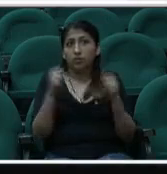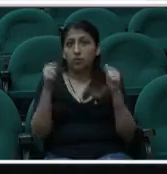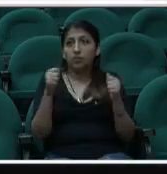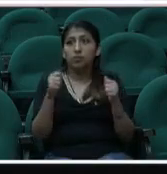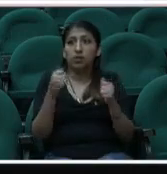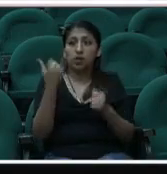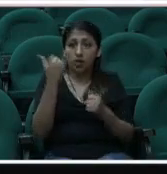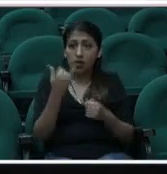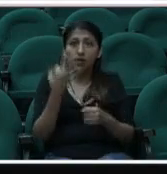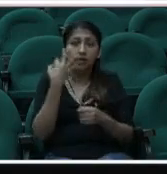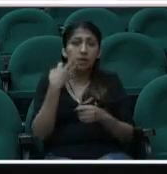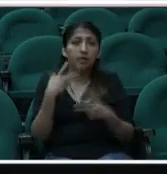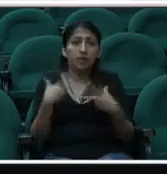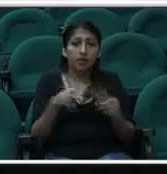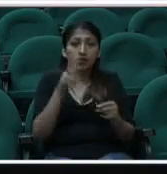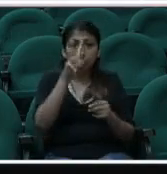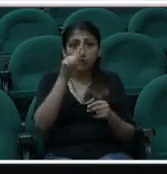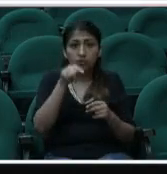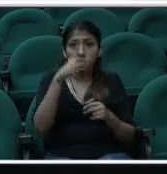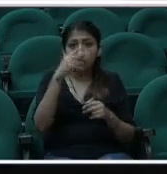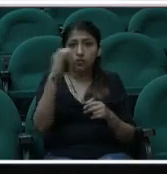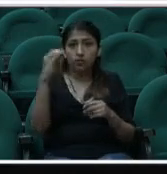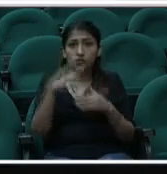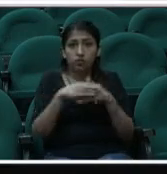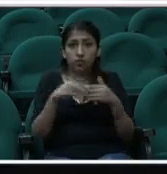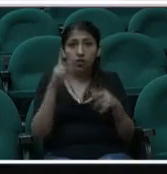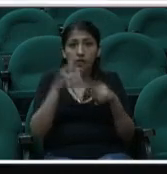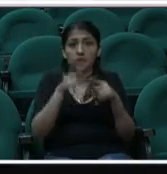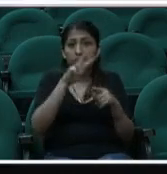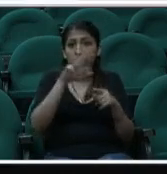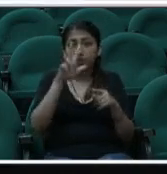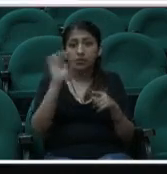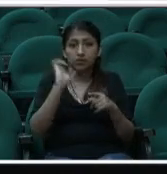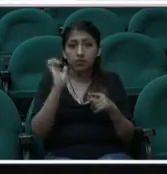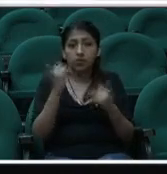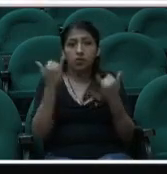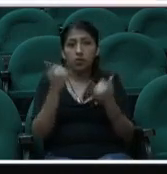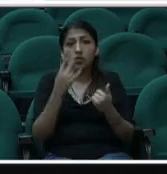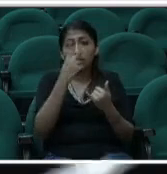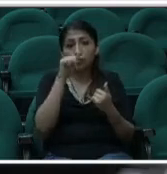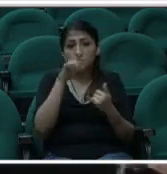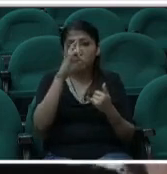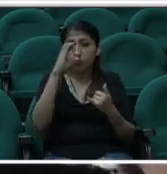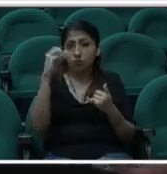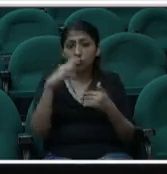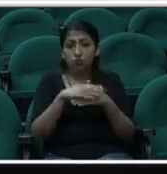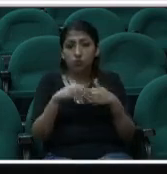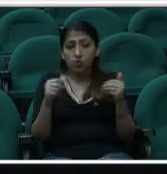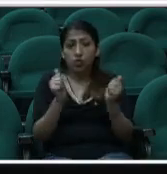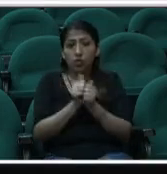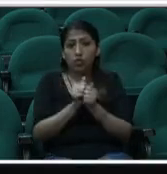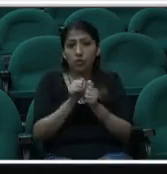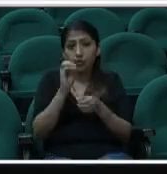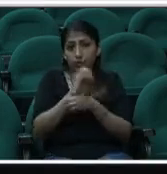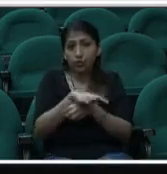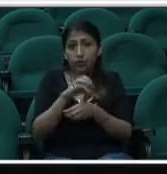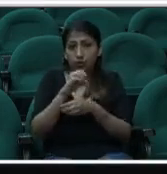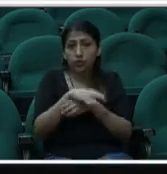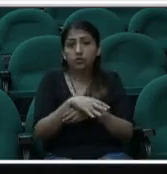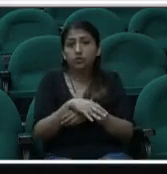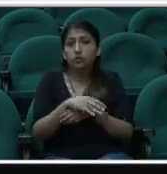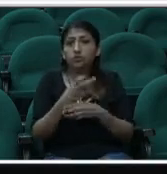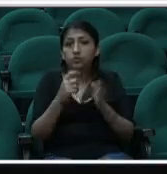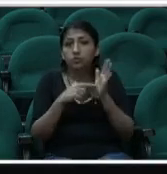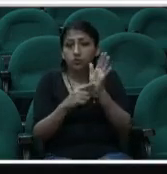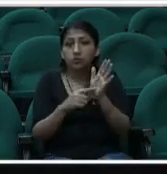electoral hasta la fecha hemos gastado dos mil doscientos dólares hasta la fecha 23 de enero y al día de hoy dos mil ochocientos dólares incluidas las donaciones de estos si bien hay